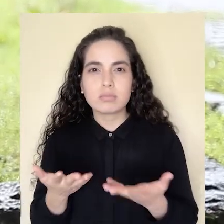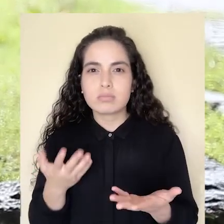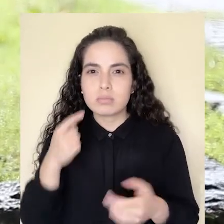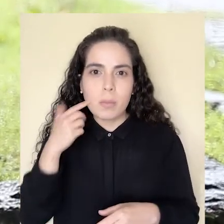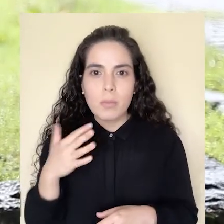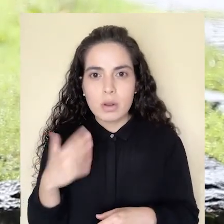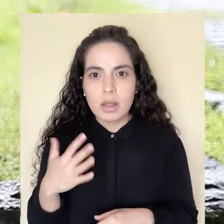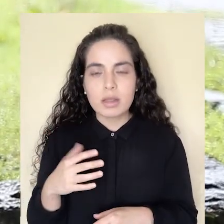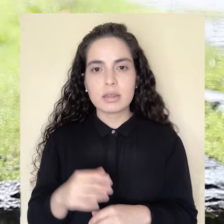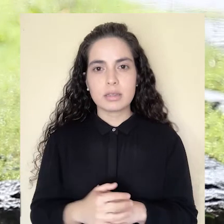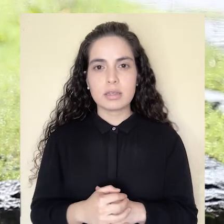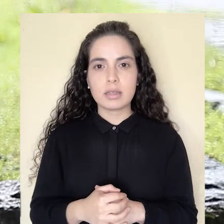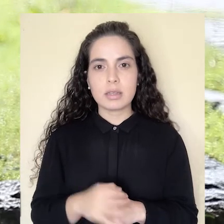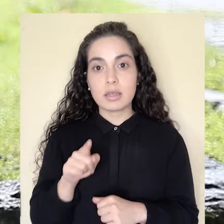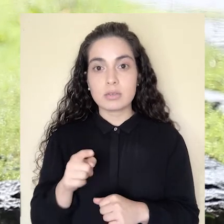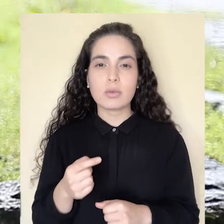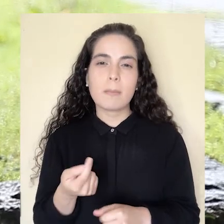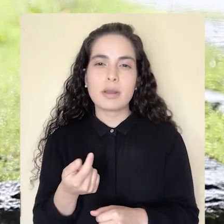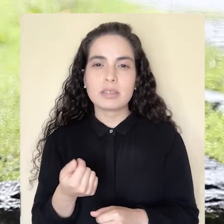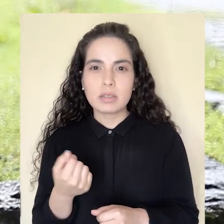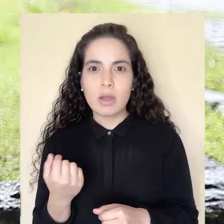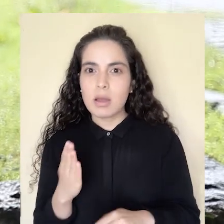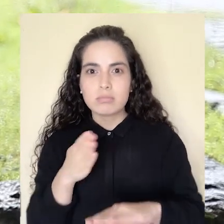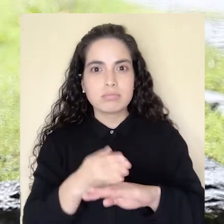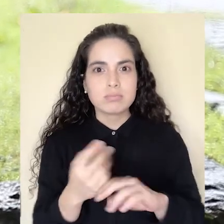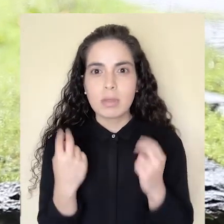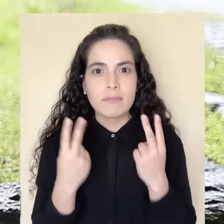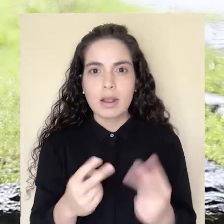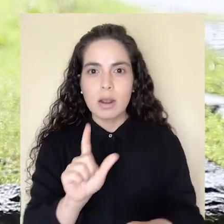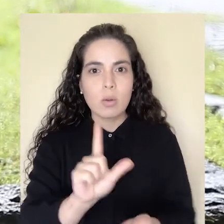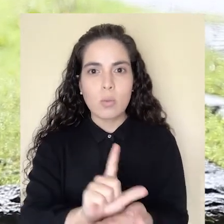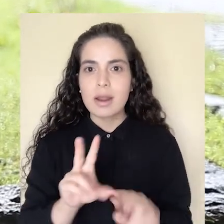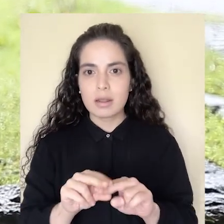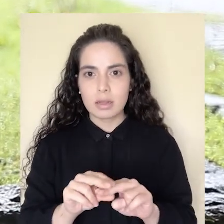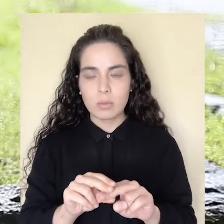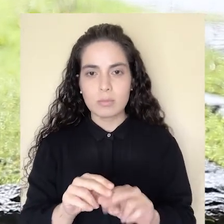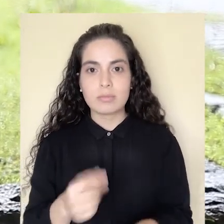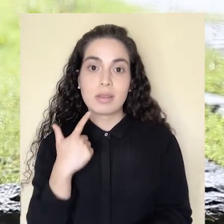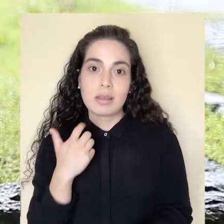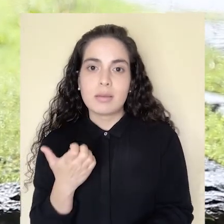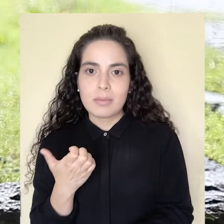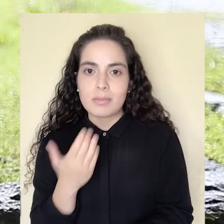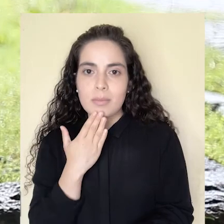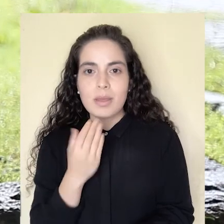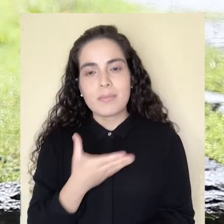y es como retroceder al el tiempo. Y son hermosas.